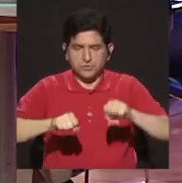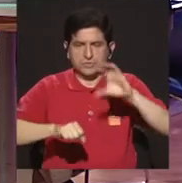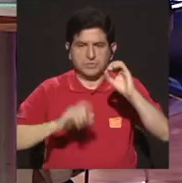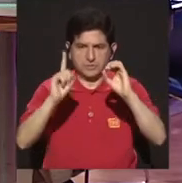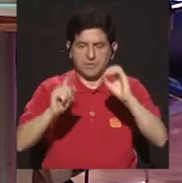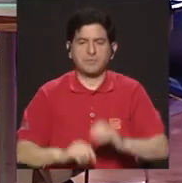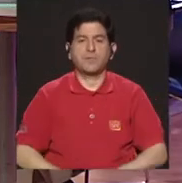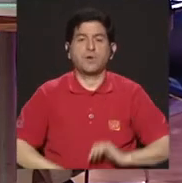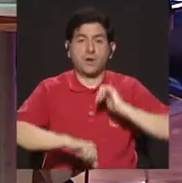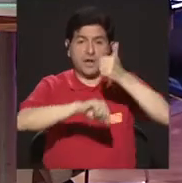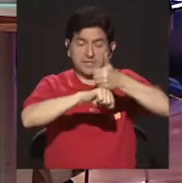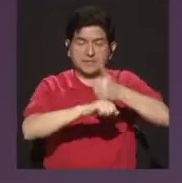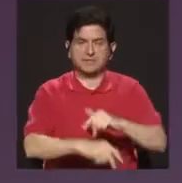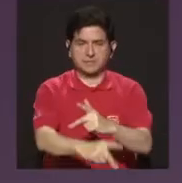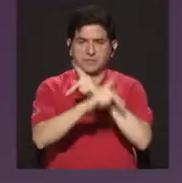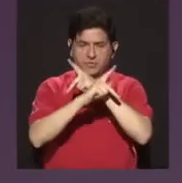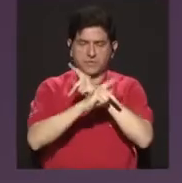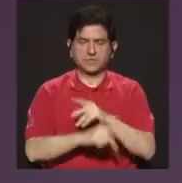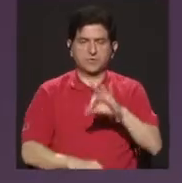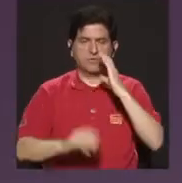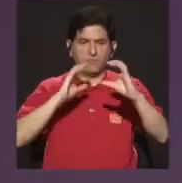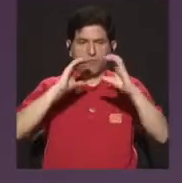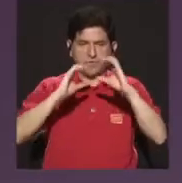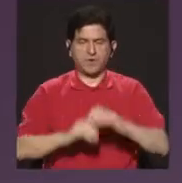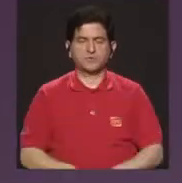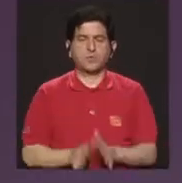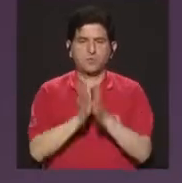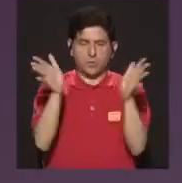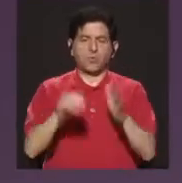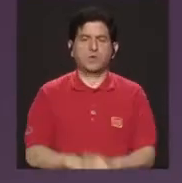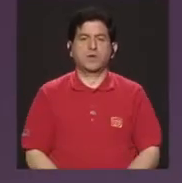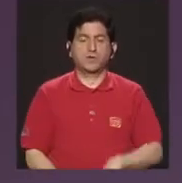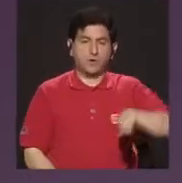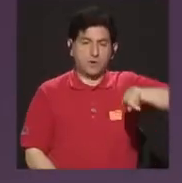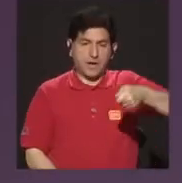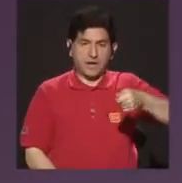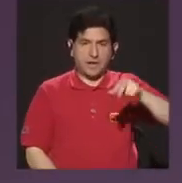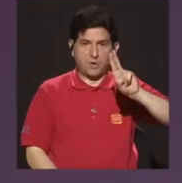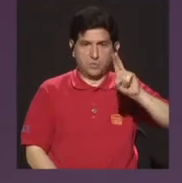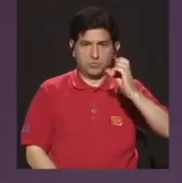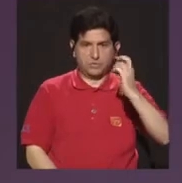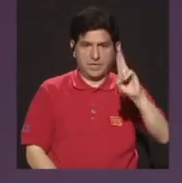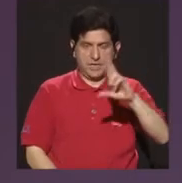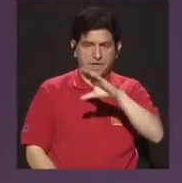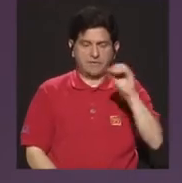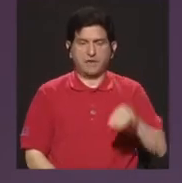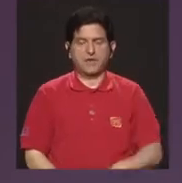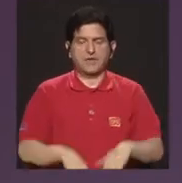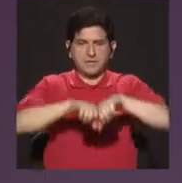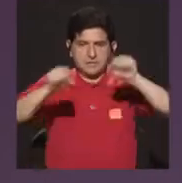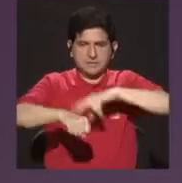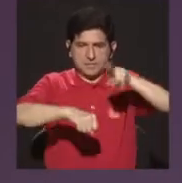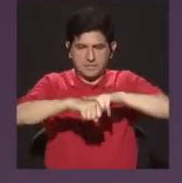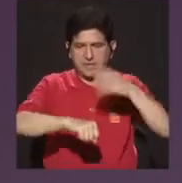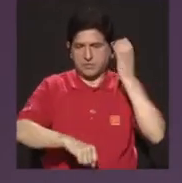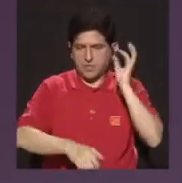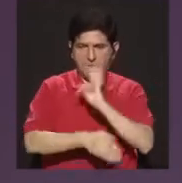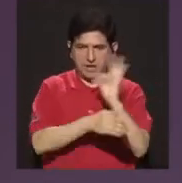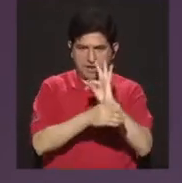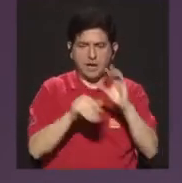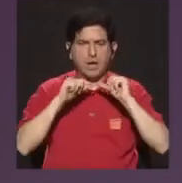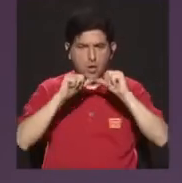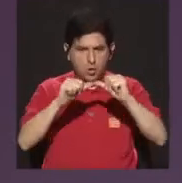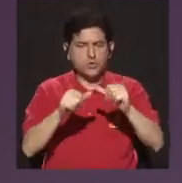reservas asegurando que los medios públicos como la use refinar etcétera puedan continuar con sus transmisiones y aumentar su capacidad también de